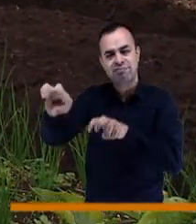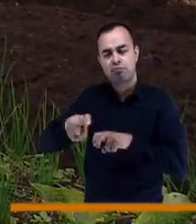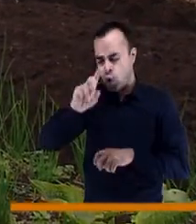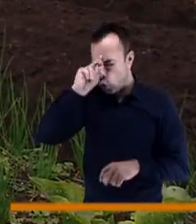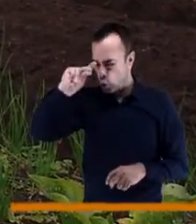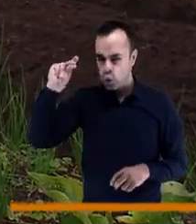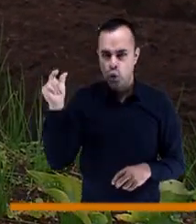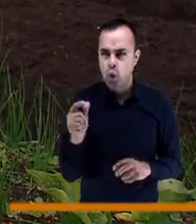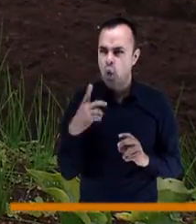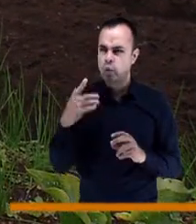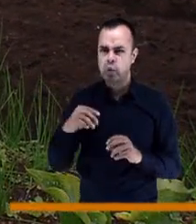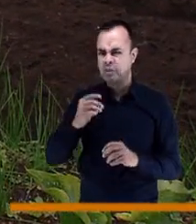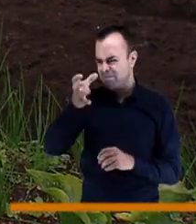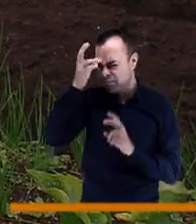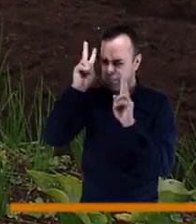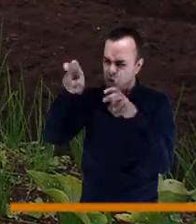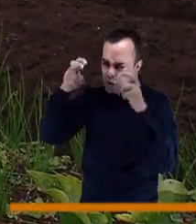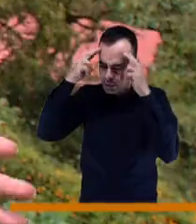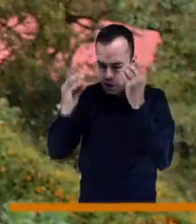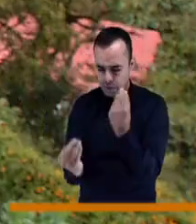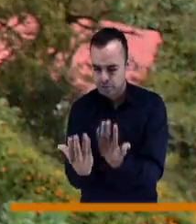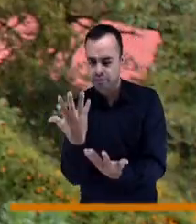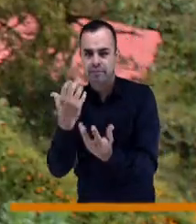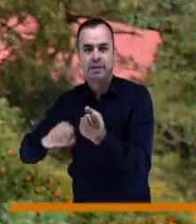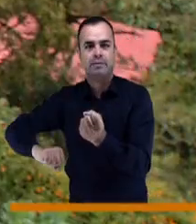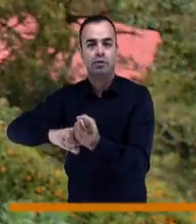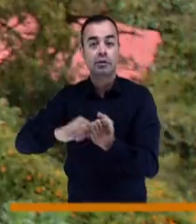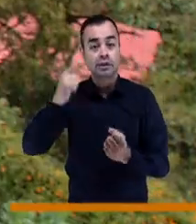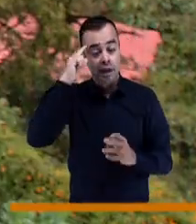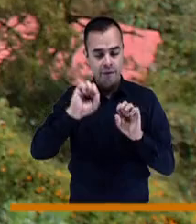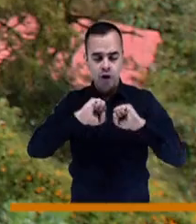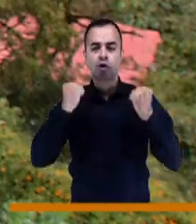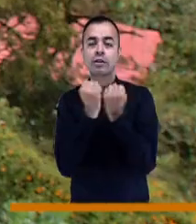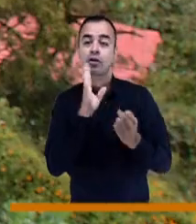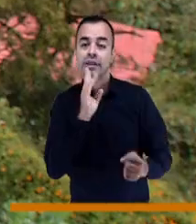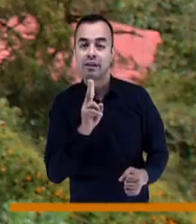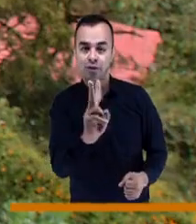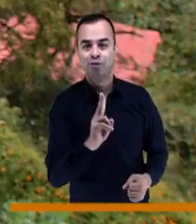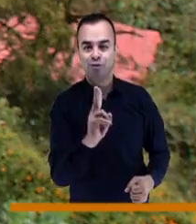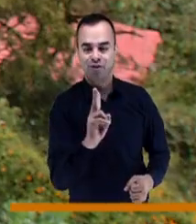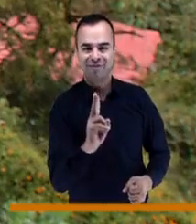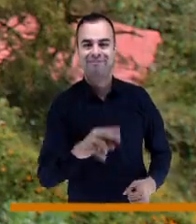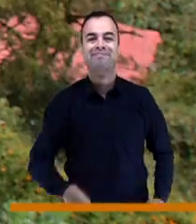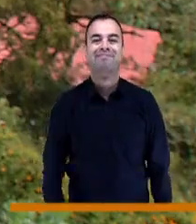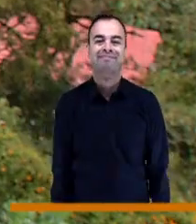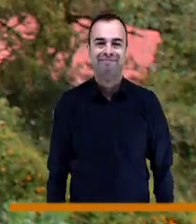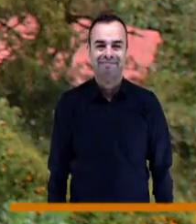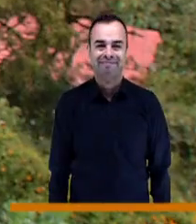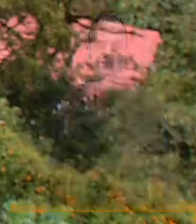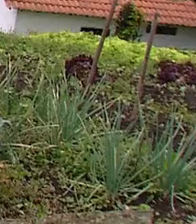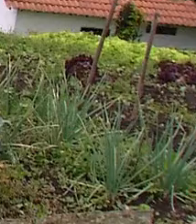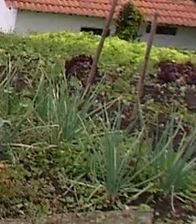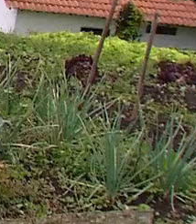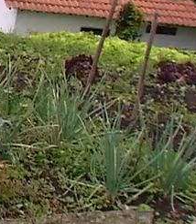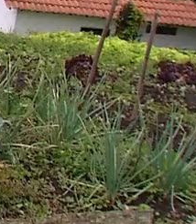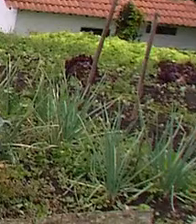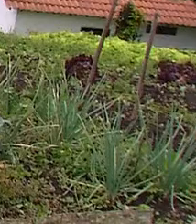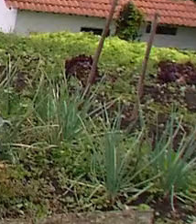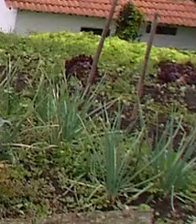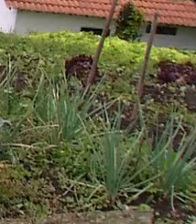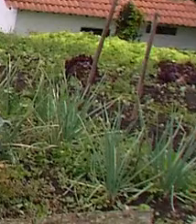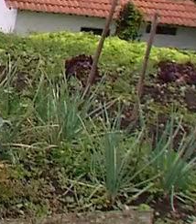Cristóbal las mujeres campesinas se destacan por su sabiduría y conocimiento de la tierra Porque el consejo somos tú y yo